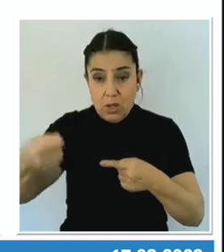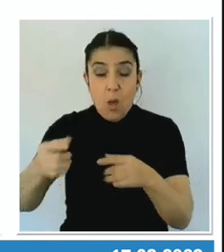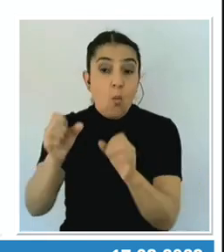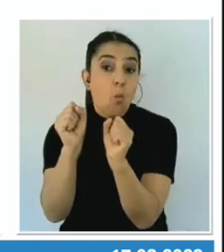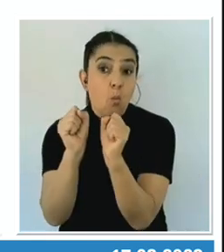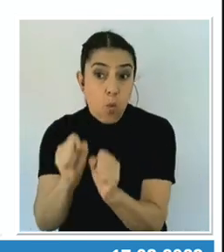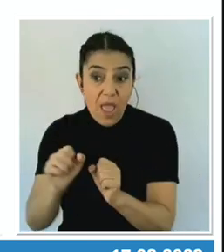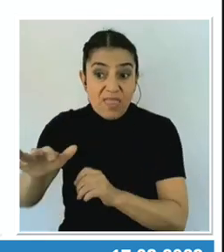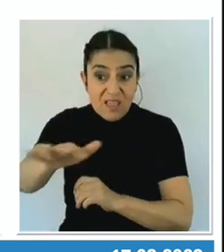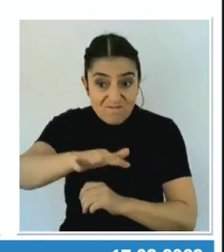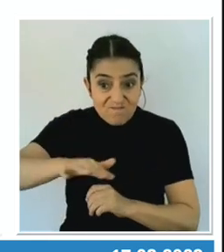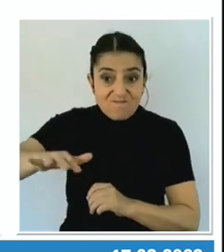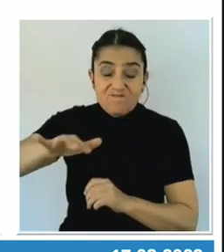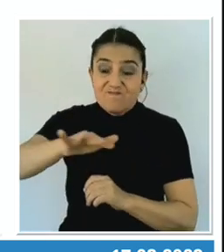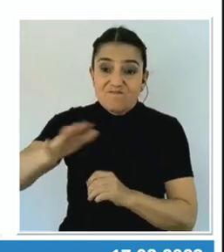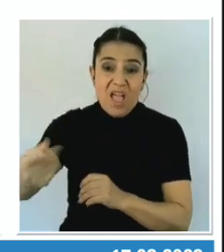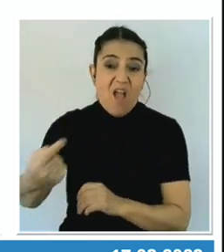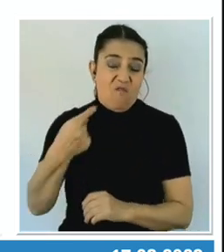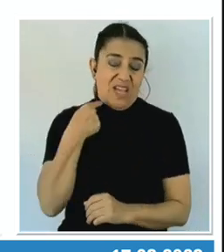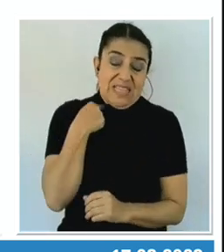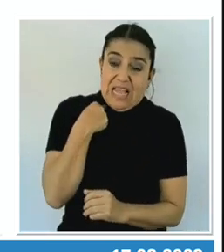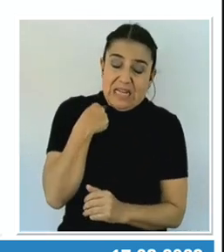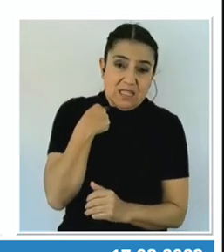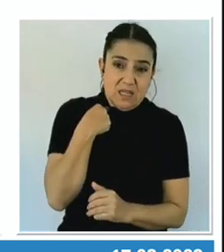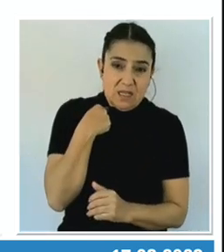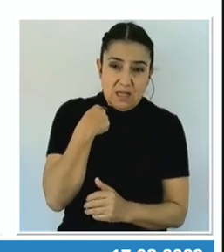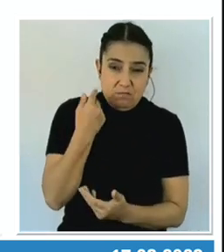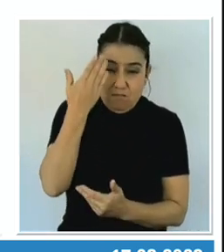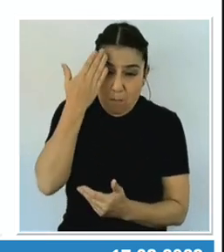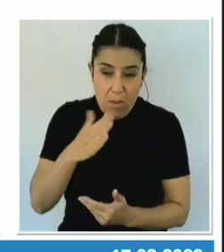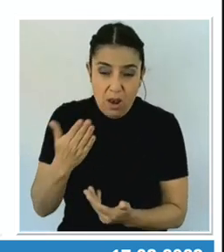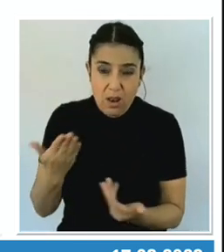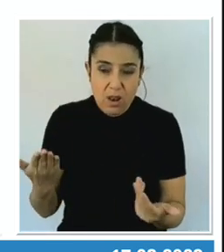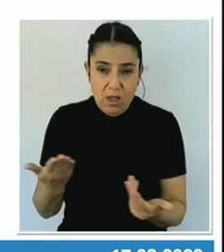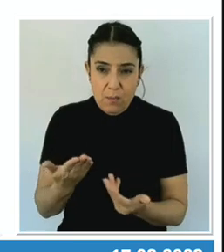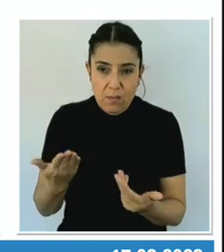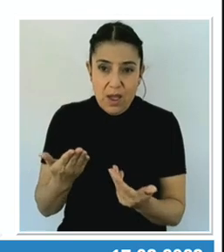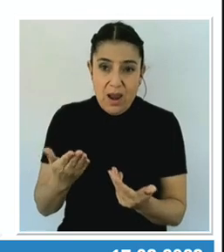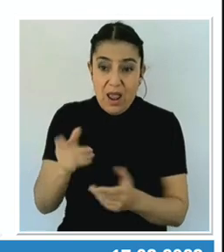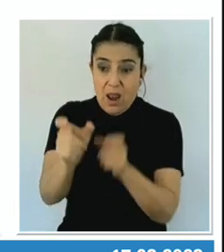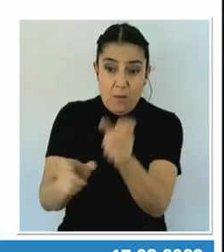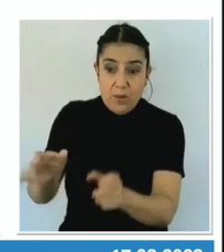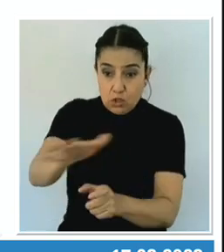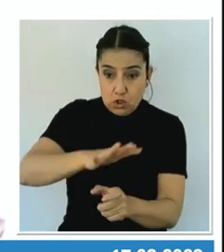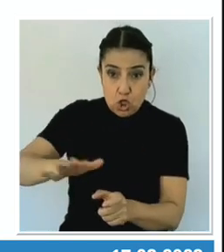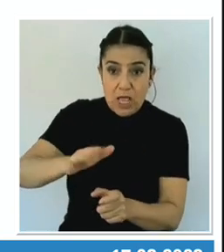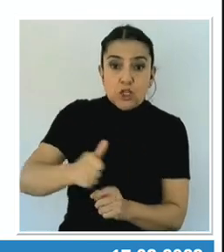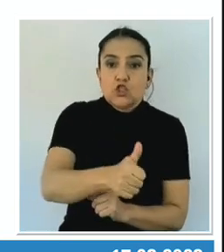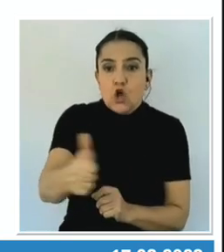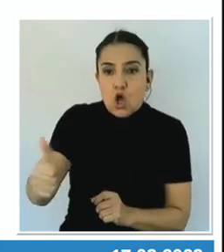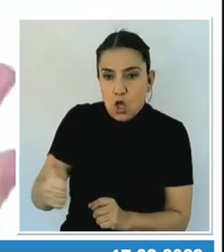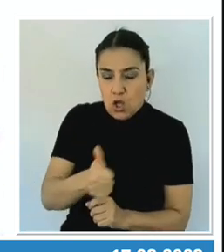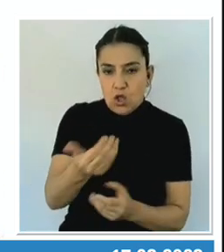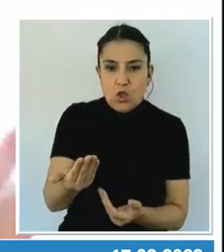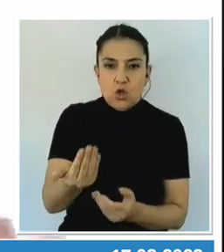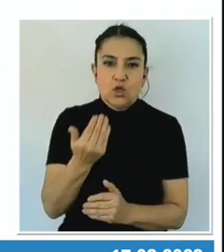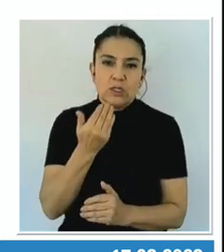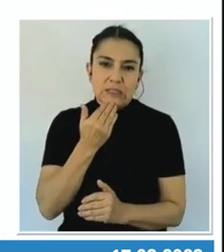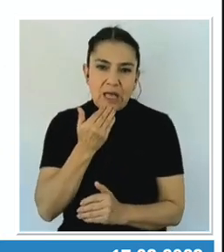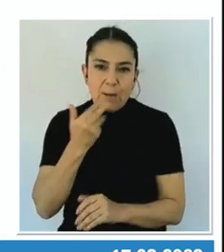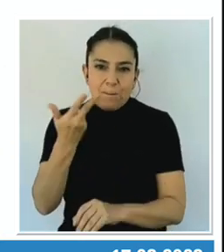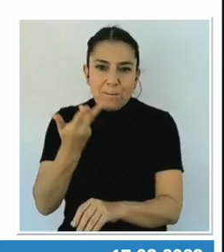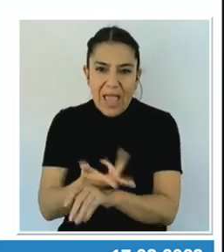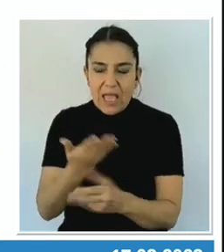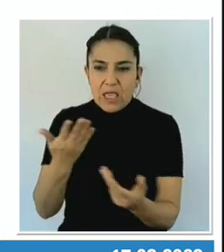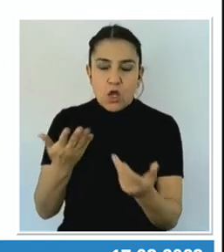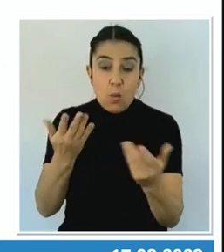efectos muy perjudiciales para la sociedad en su conjunto, ¿no? Incluso se produce una paradoja,